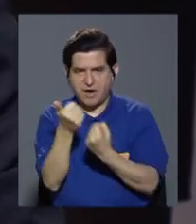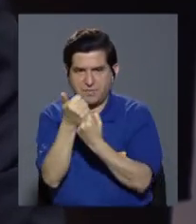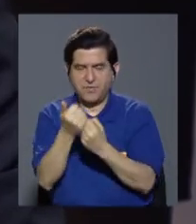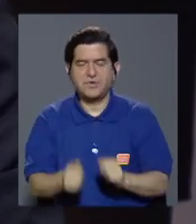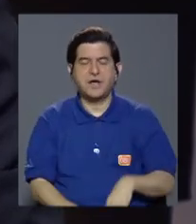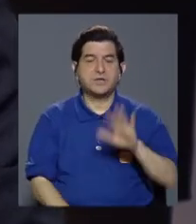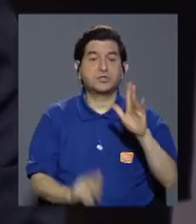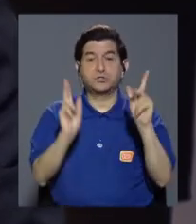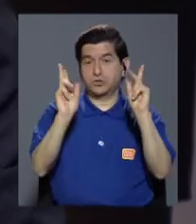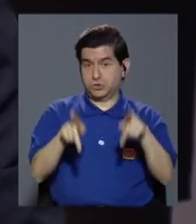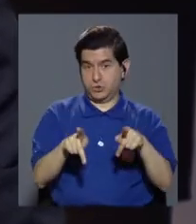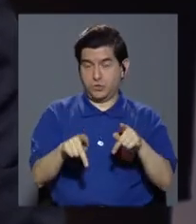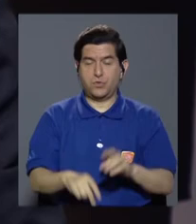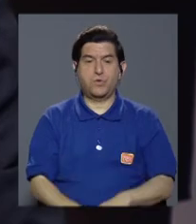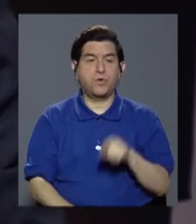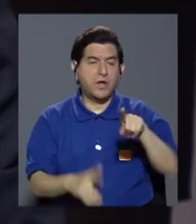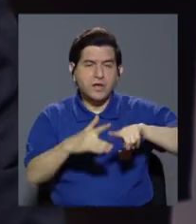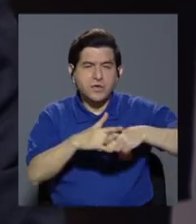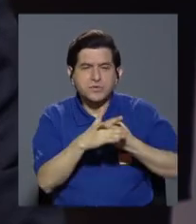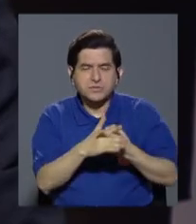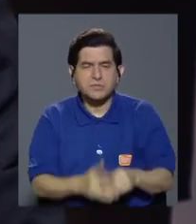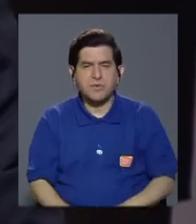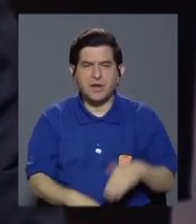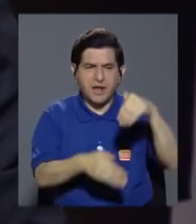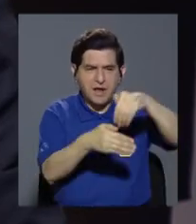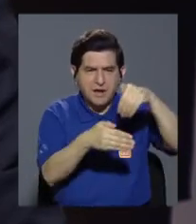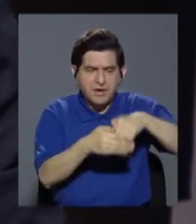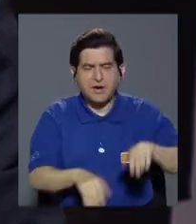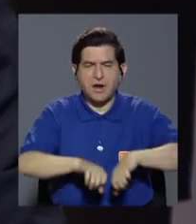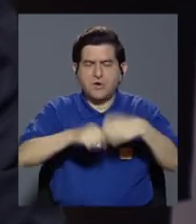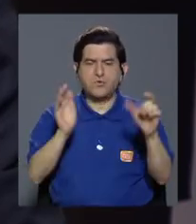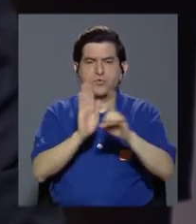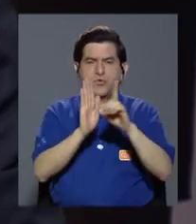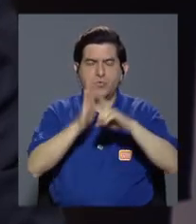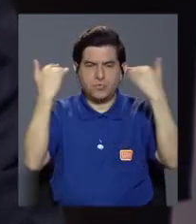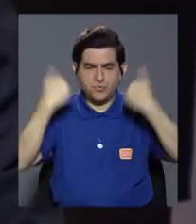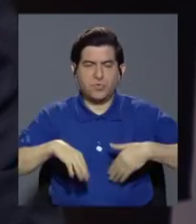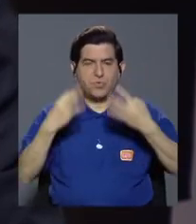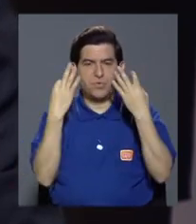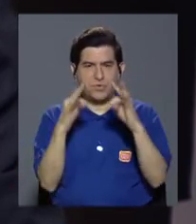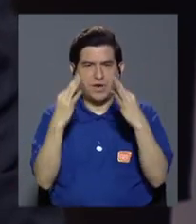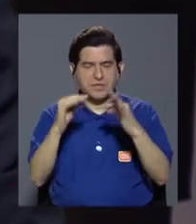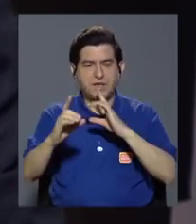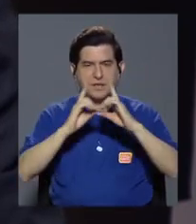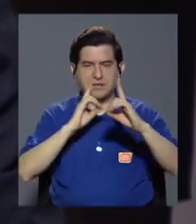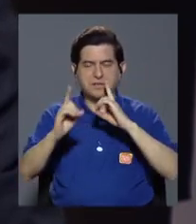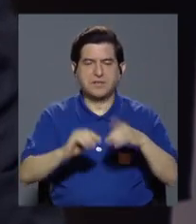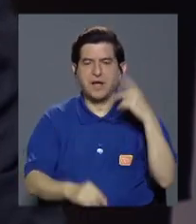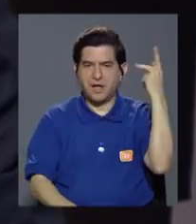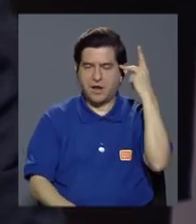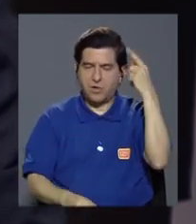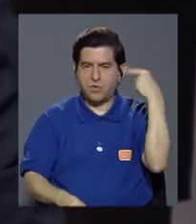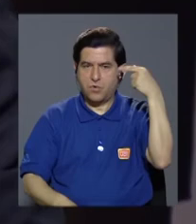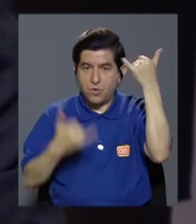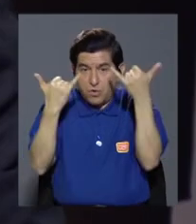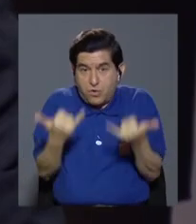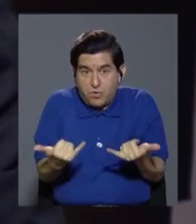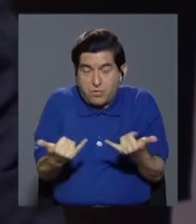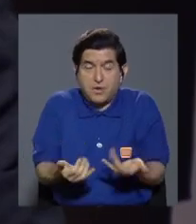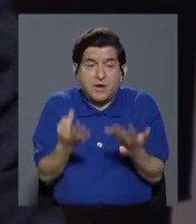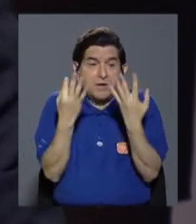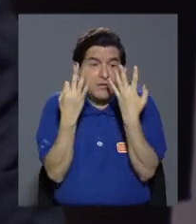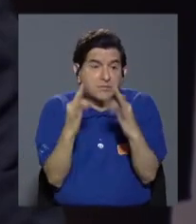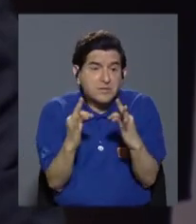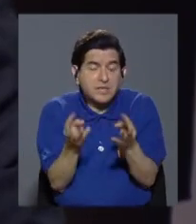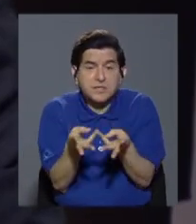que son cinco personas que están empezando a documentar los casos de violaciones de derechos humanos para tratar de generar un diálogo político con el gobierno actual con el fin de